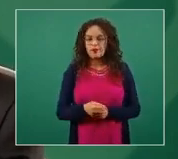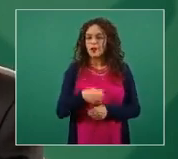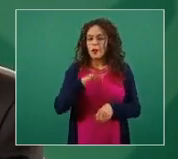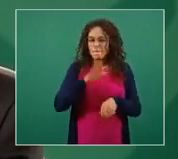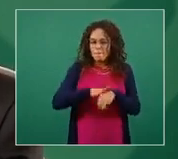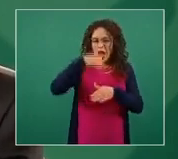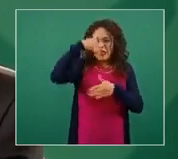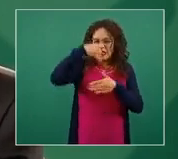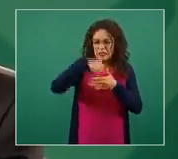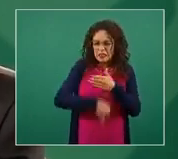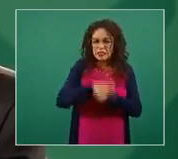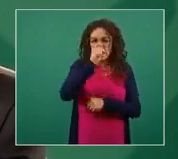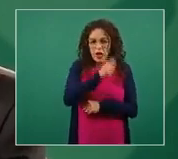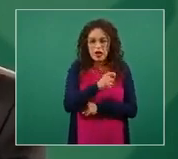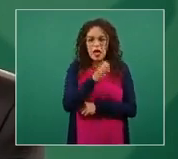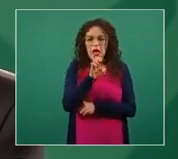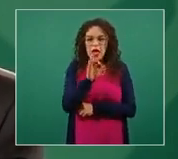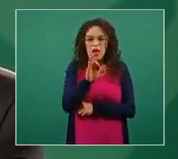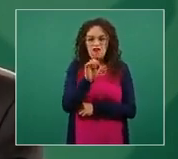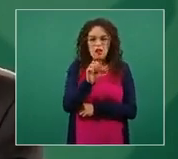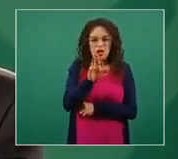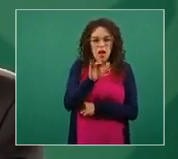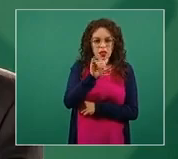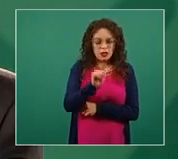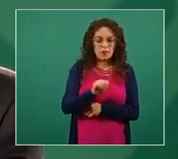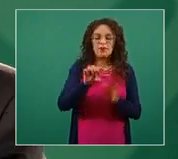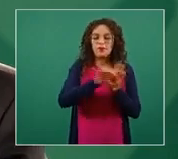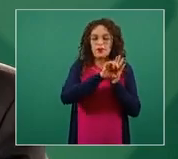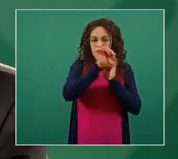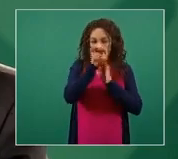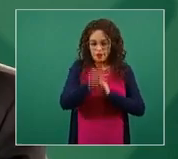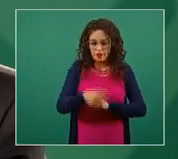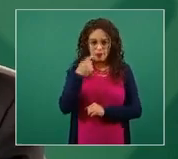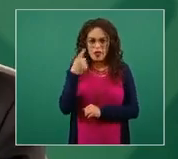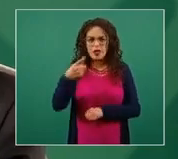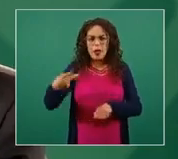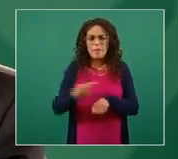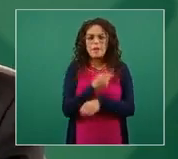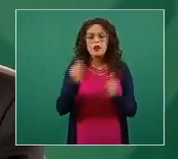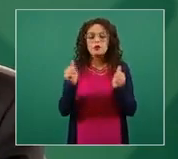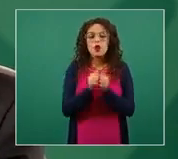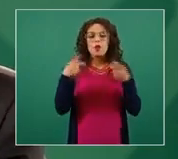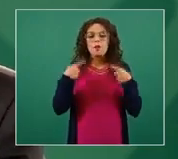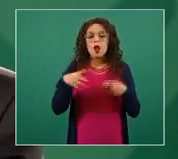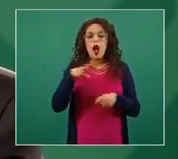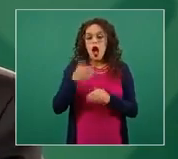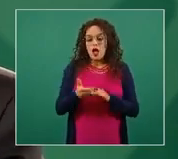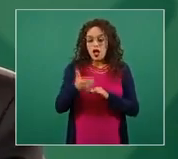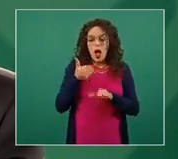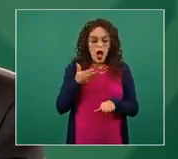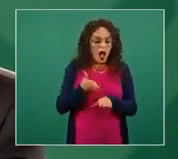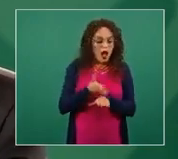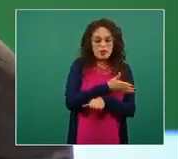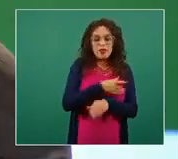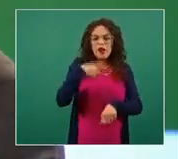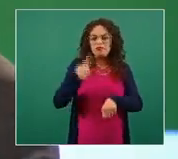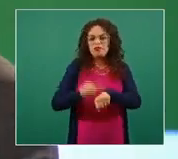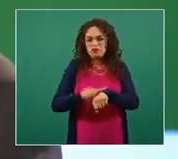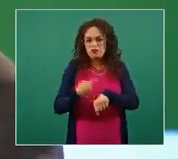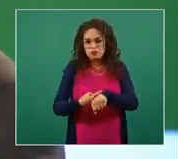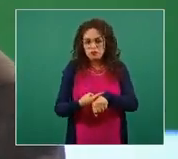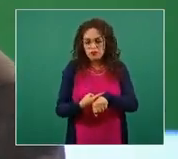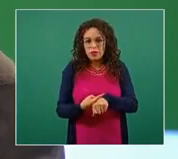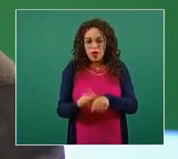ejemplo, ¿qué pasa en personas con comorbilidades? ¿Tienen una eficacia diferente cuando se les compara con personas